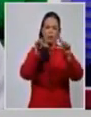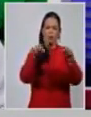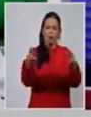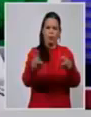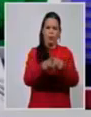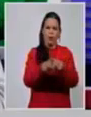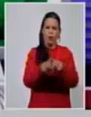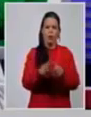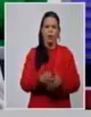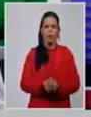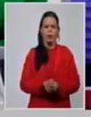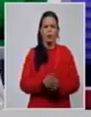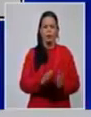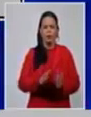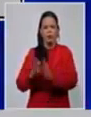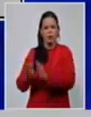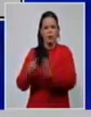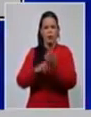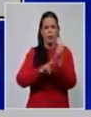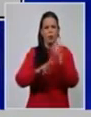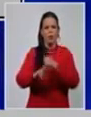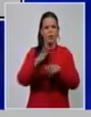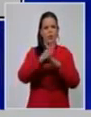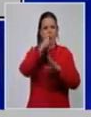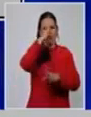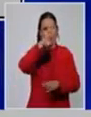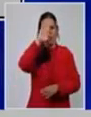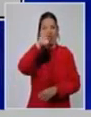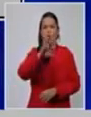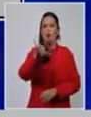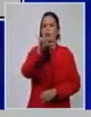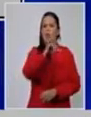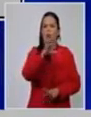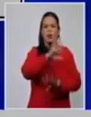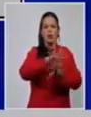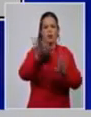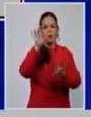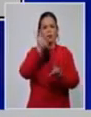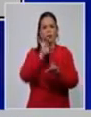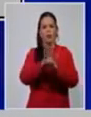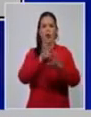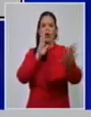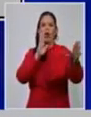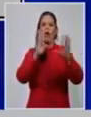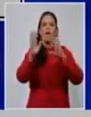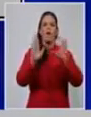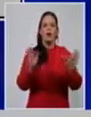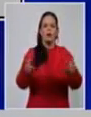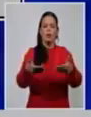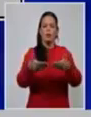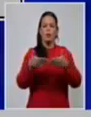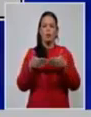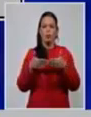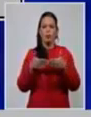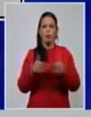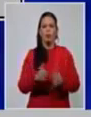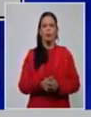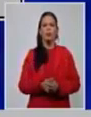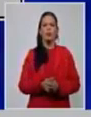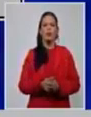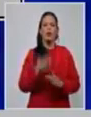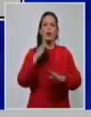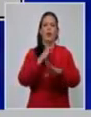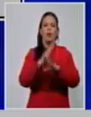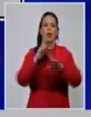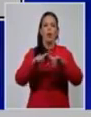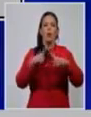de Santiago de Cuba, también en fase de transmisión autóctona limitada, pues hay presencia y dispersión